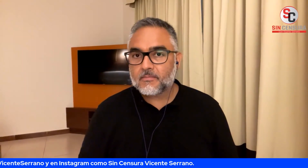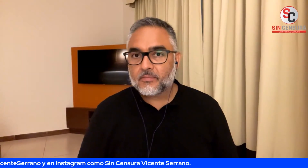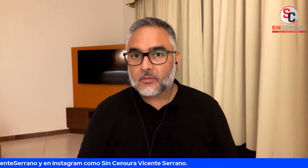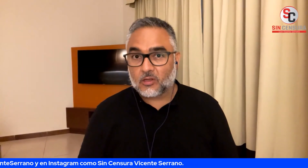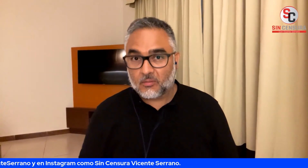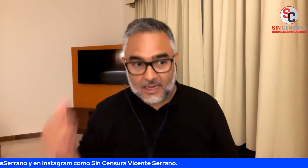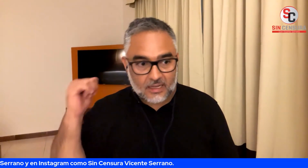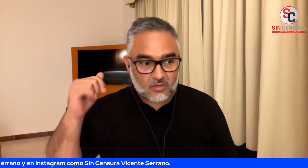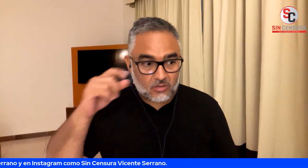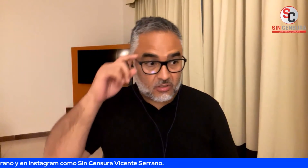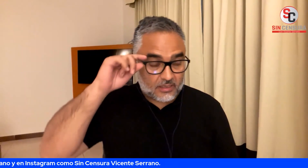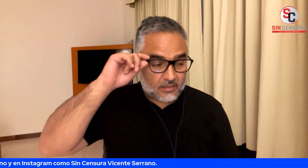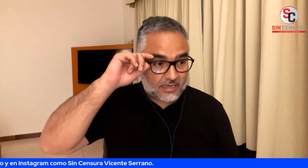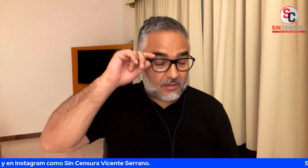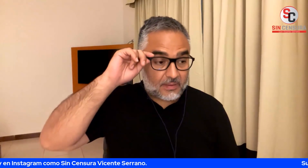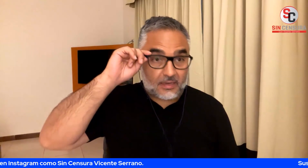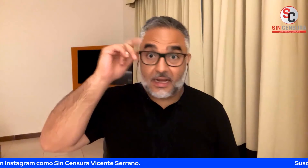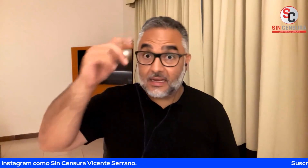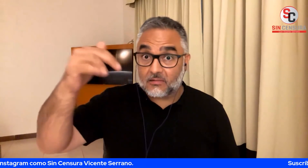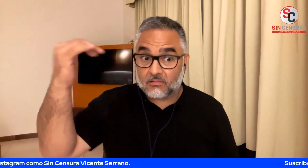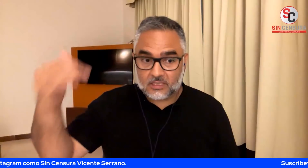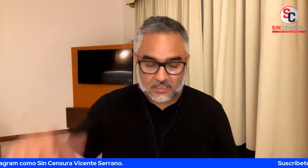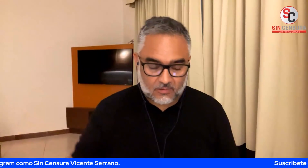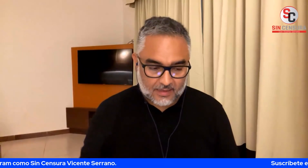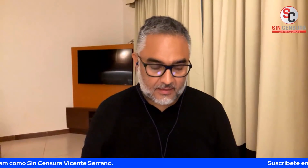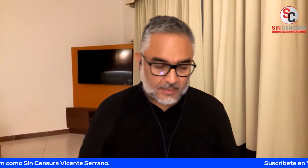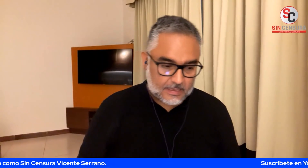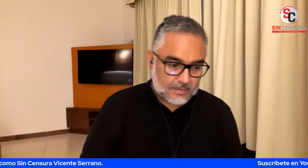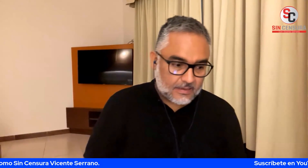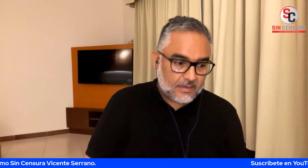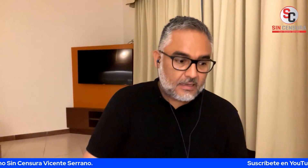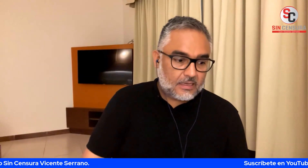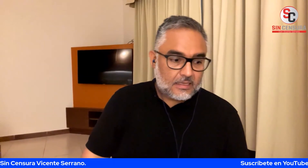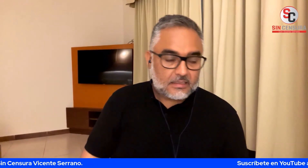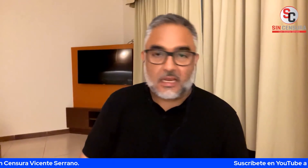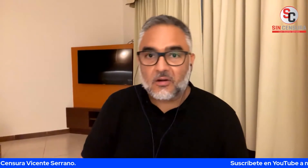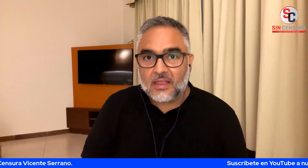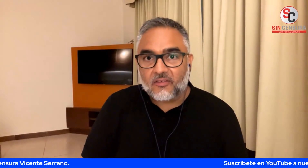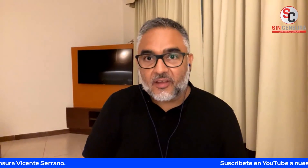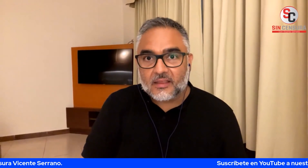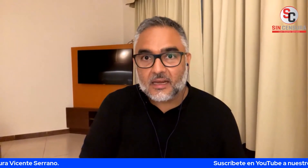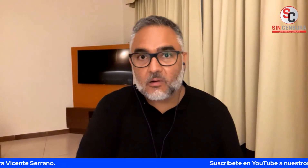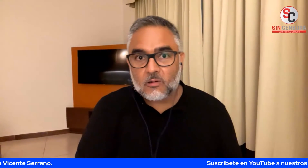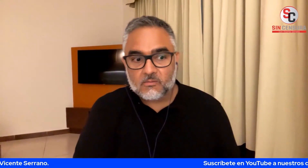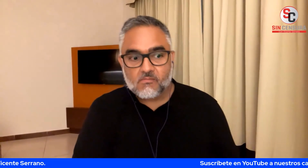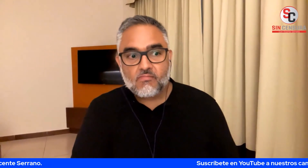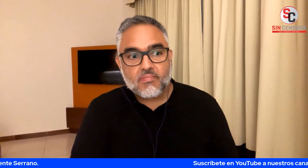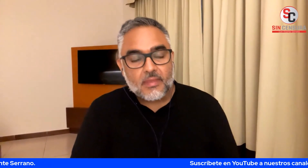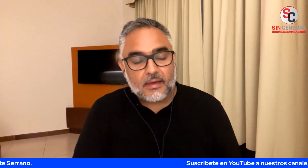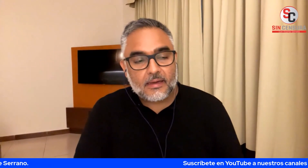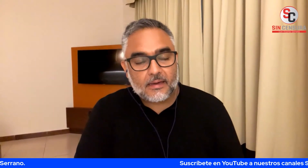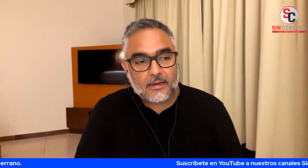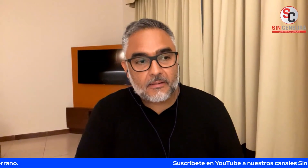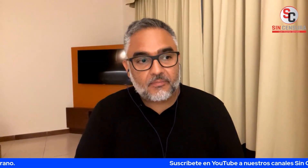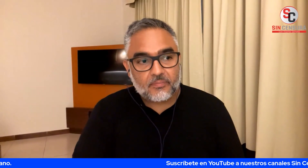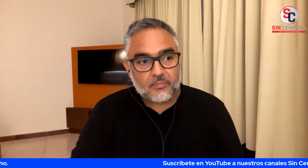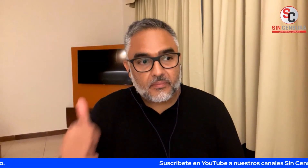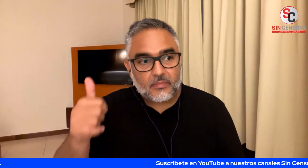Gomis, cuando me agredió en el Pedregal, en un restaurante, salieron a defenderlo